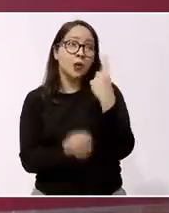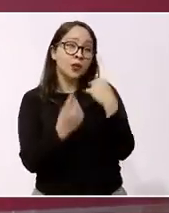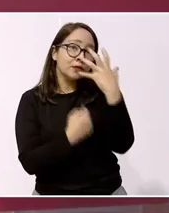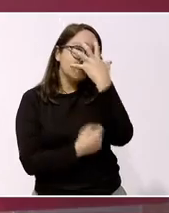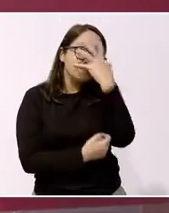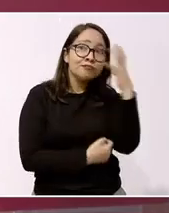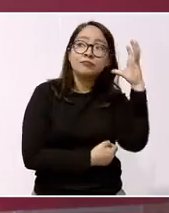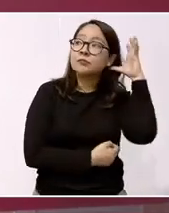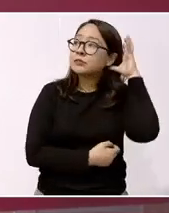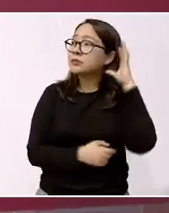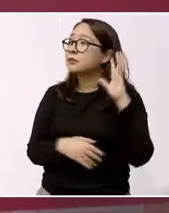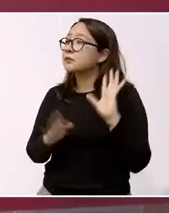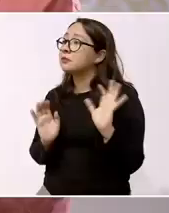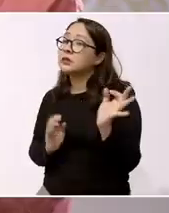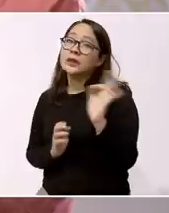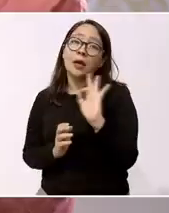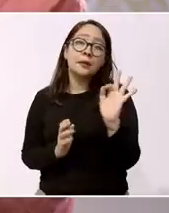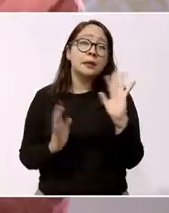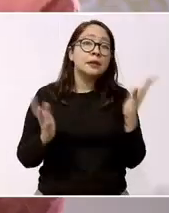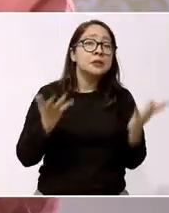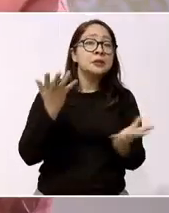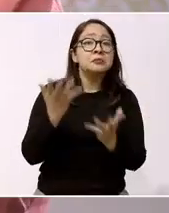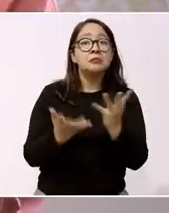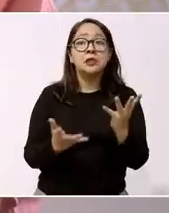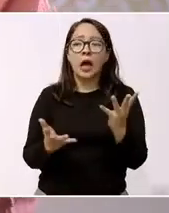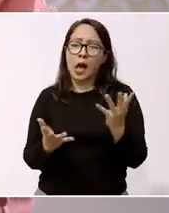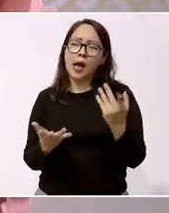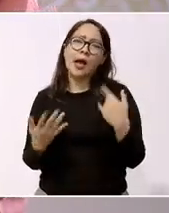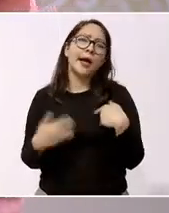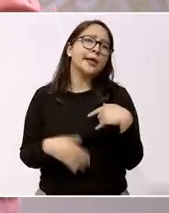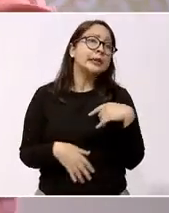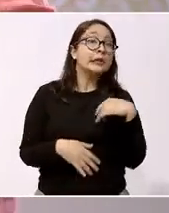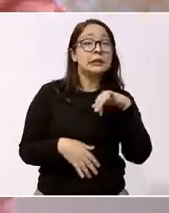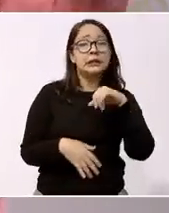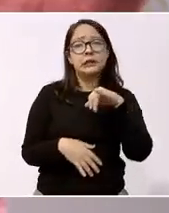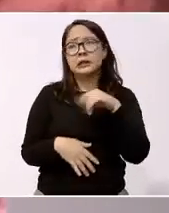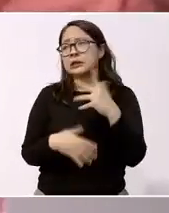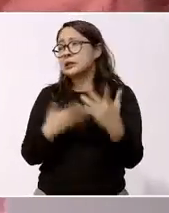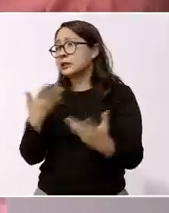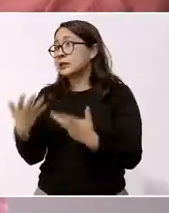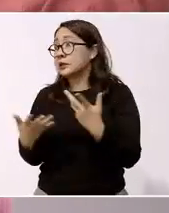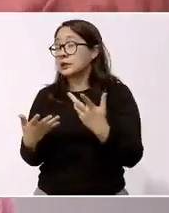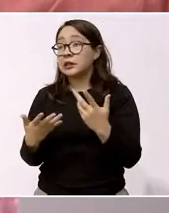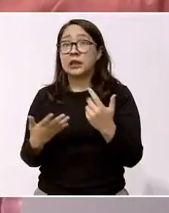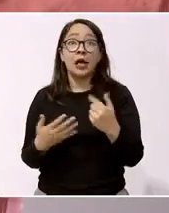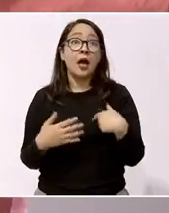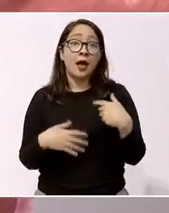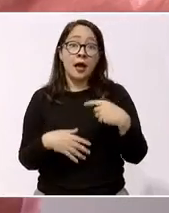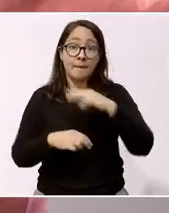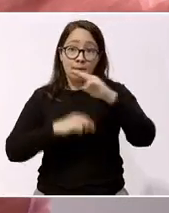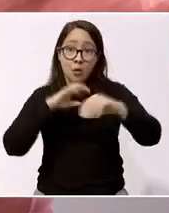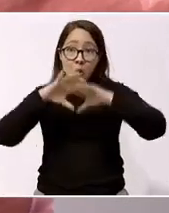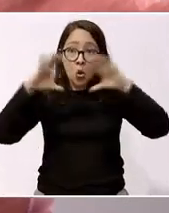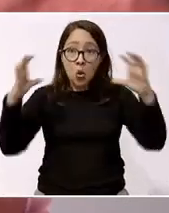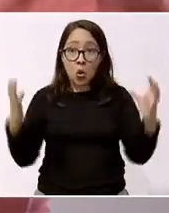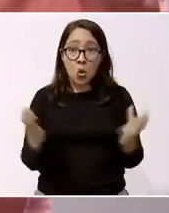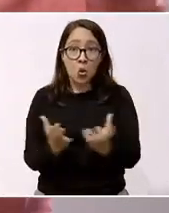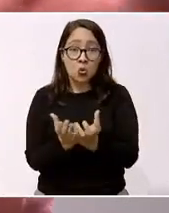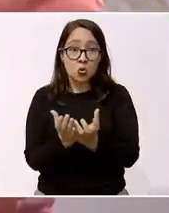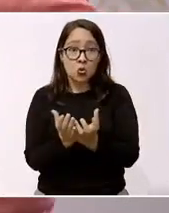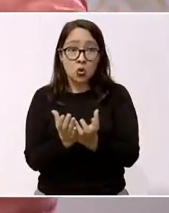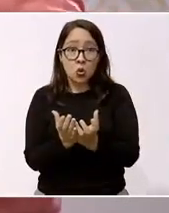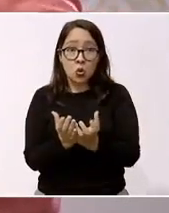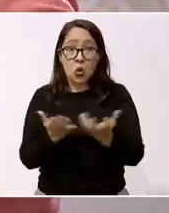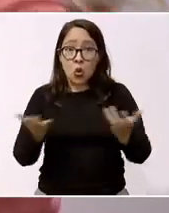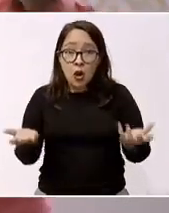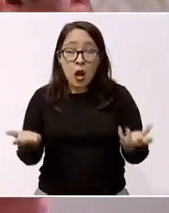andan ahí promoviendo el que hay que enfrentar el cambio climático y que ya no